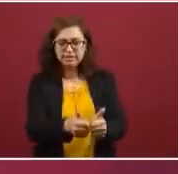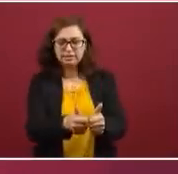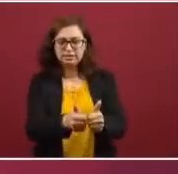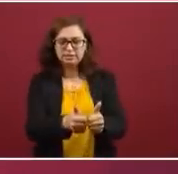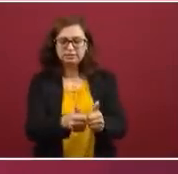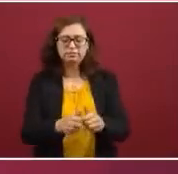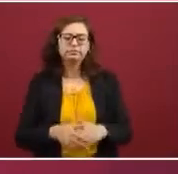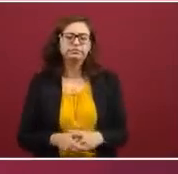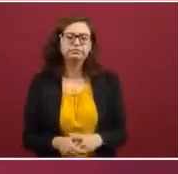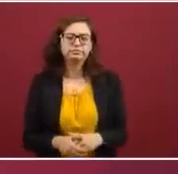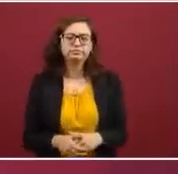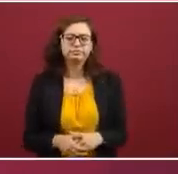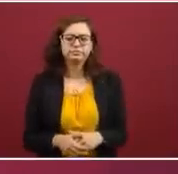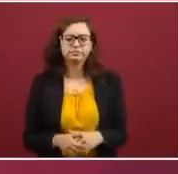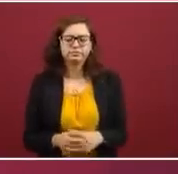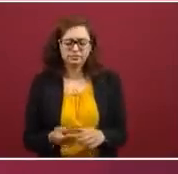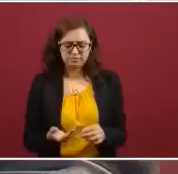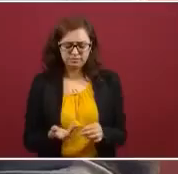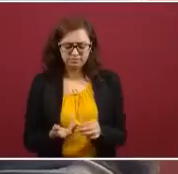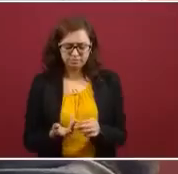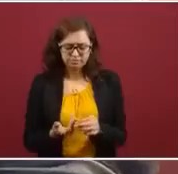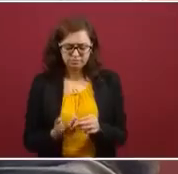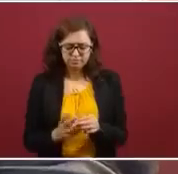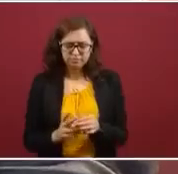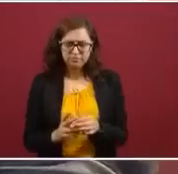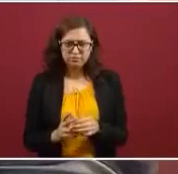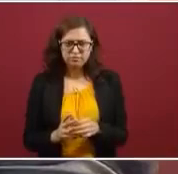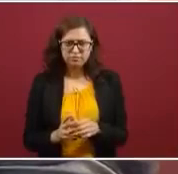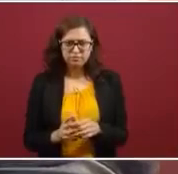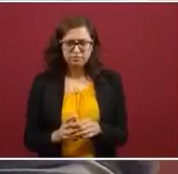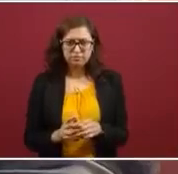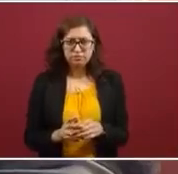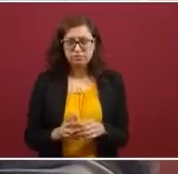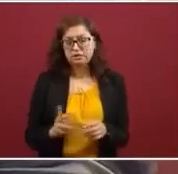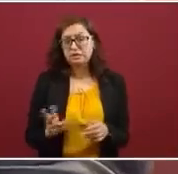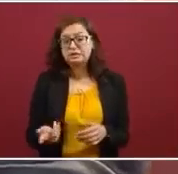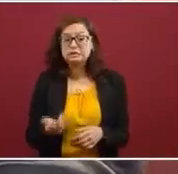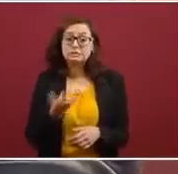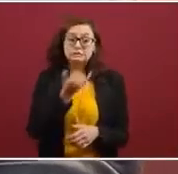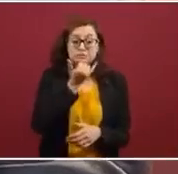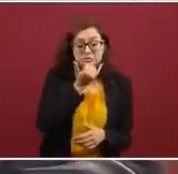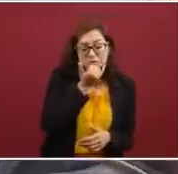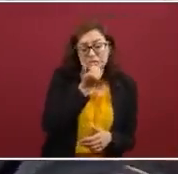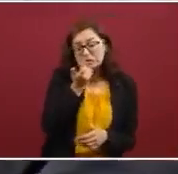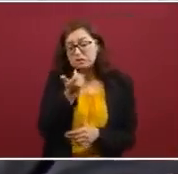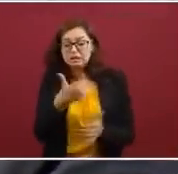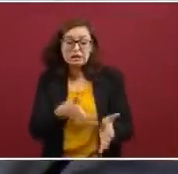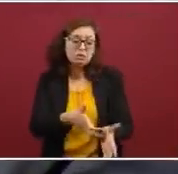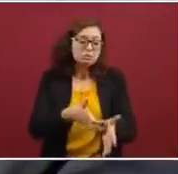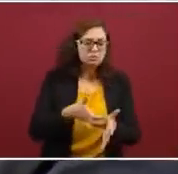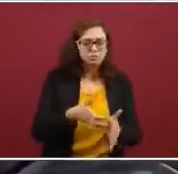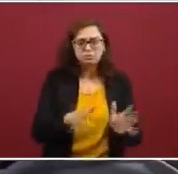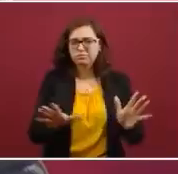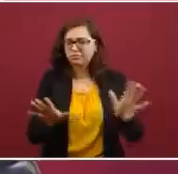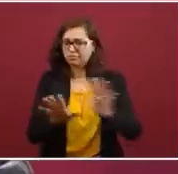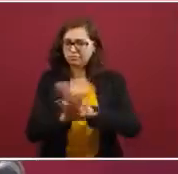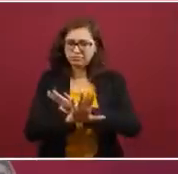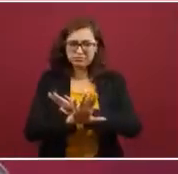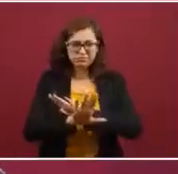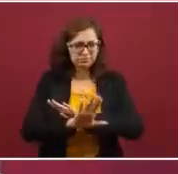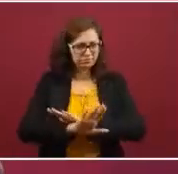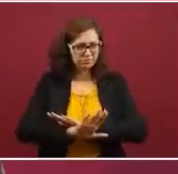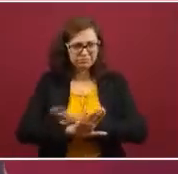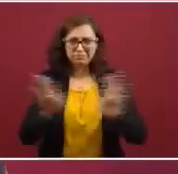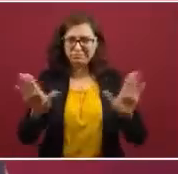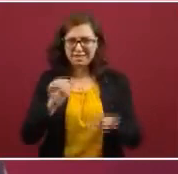se incluye en las medidas de austeridad la reducción del